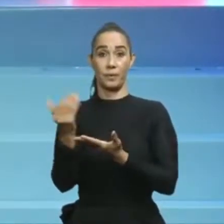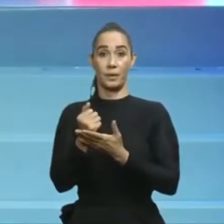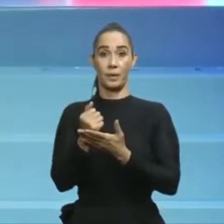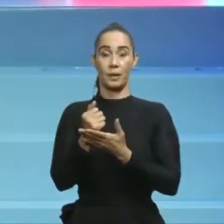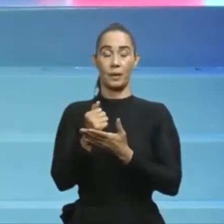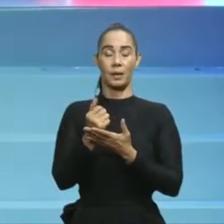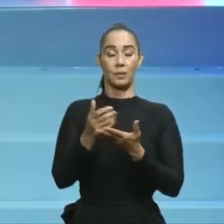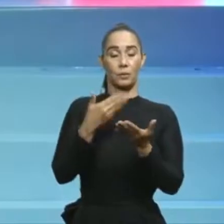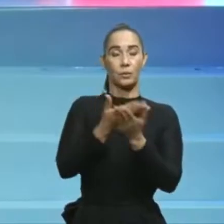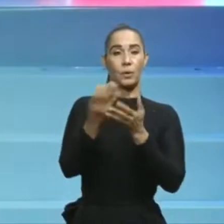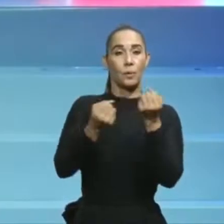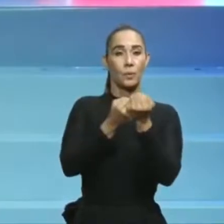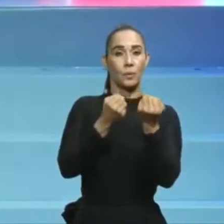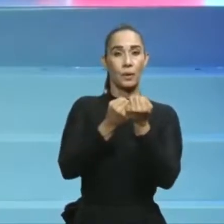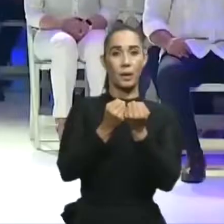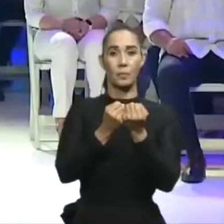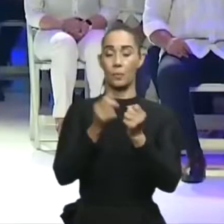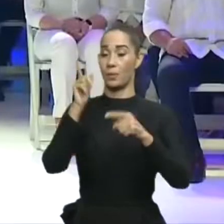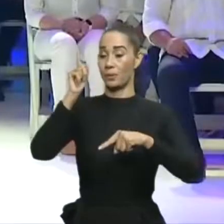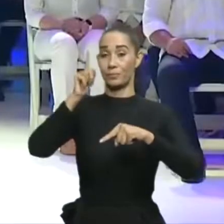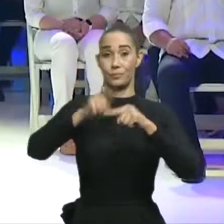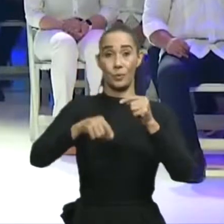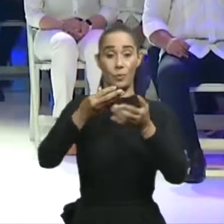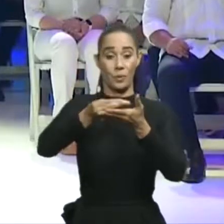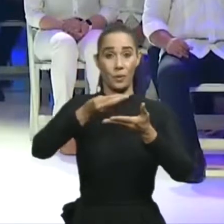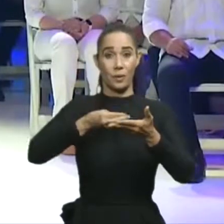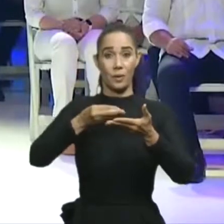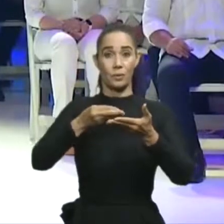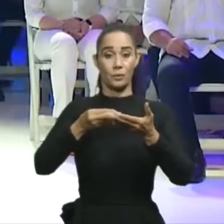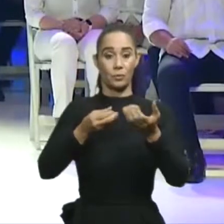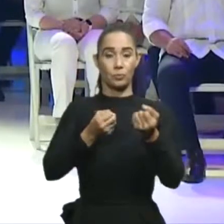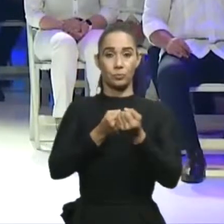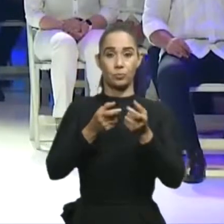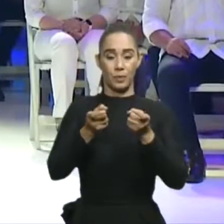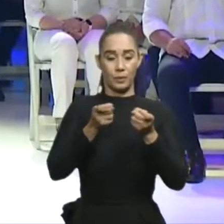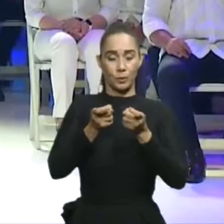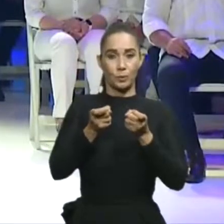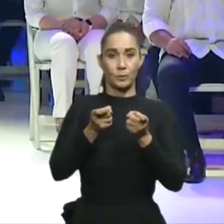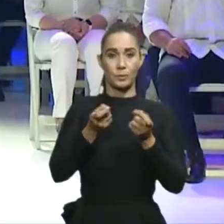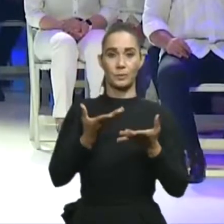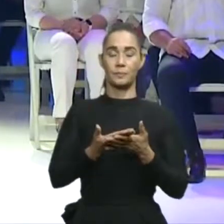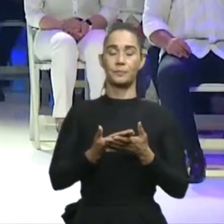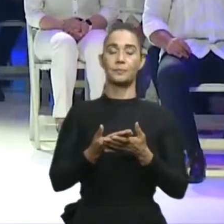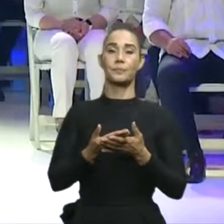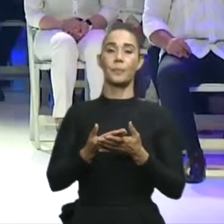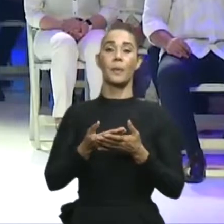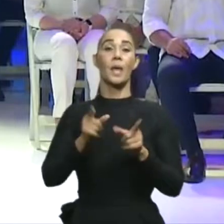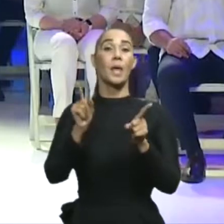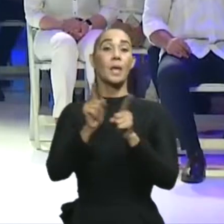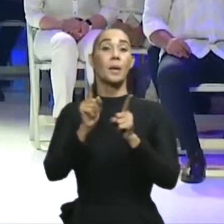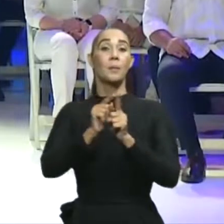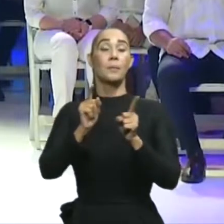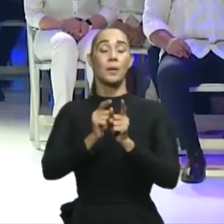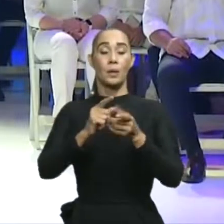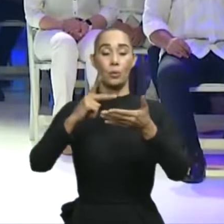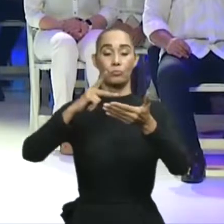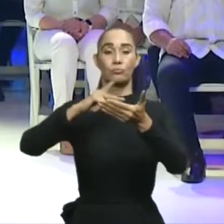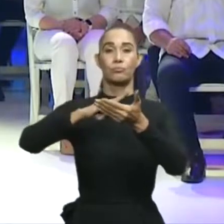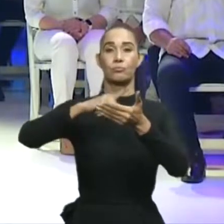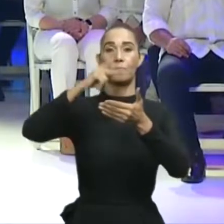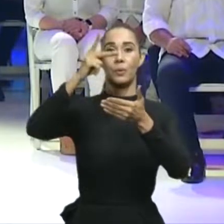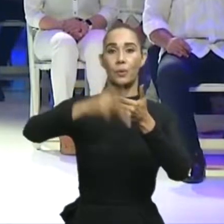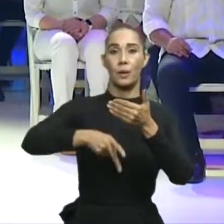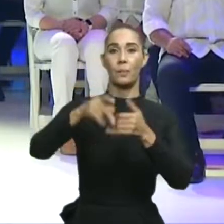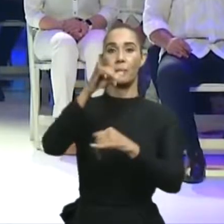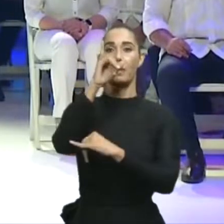la producción nacional no puede cubrir mantenemos la política de subsidios focalizados con los programas especiales del